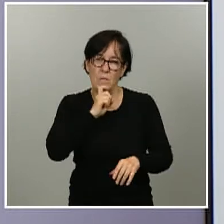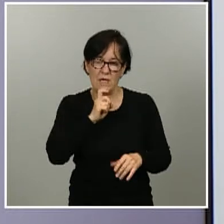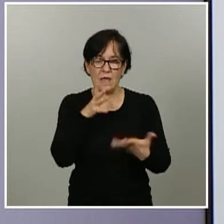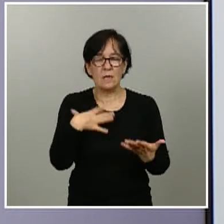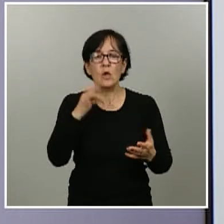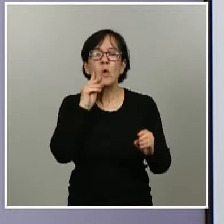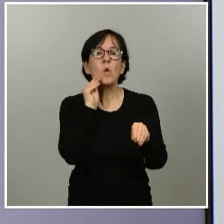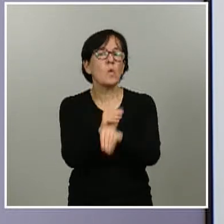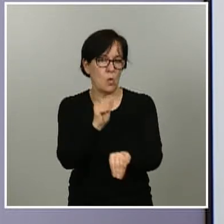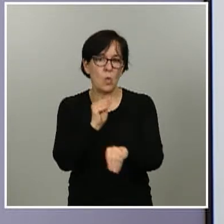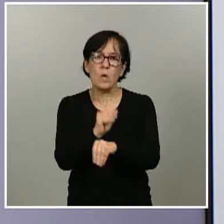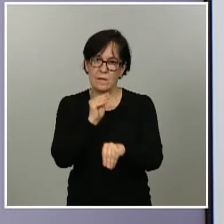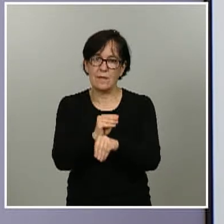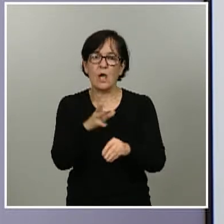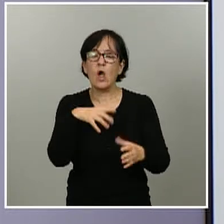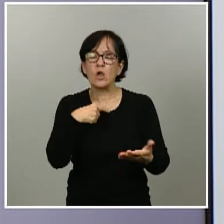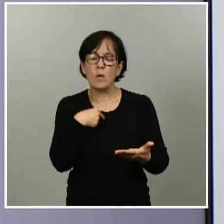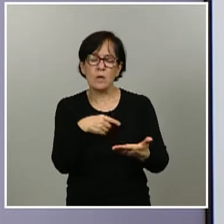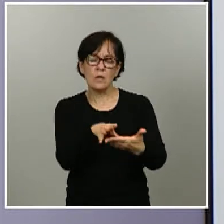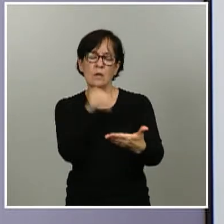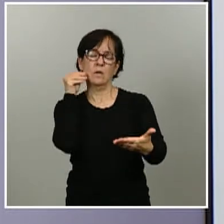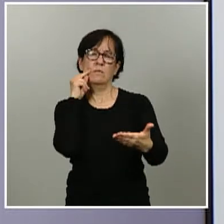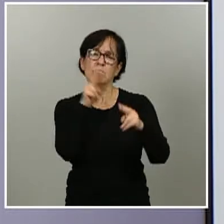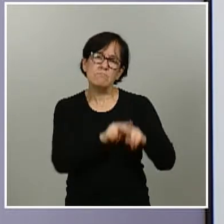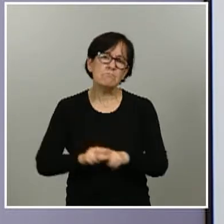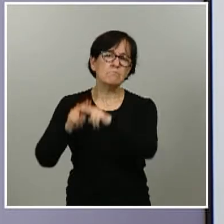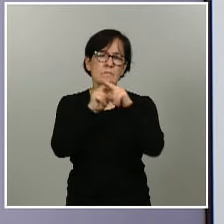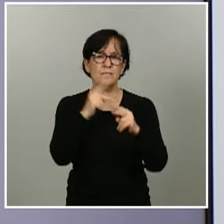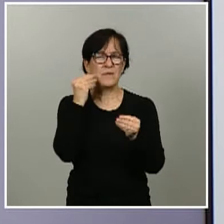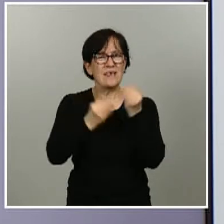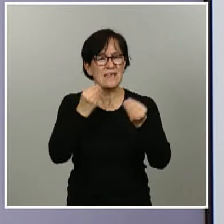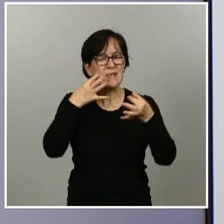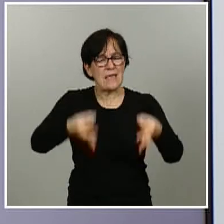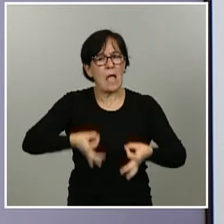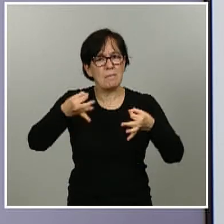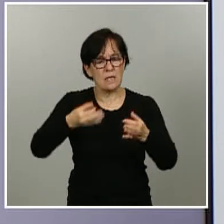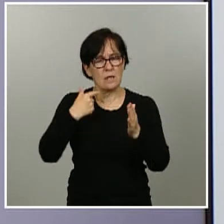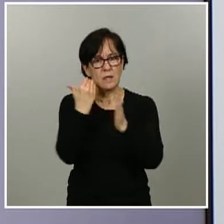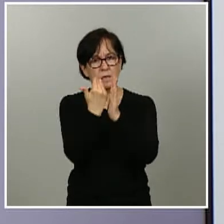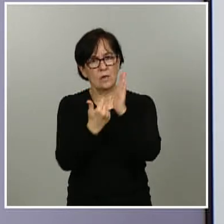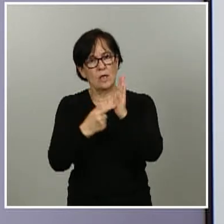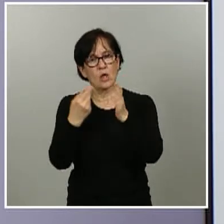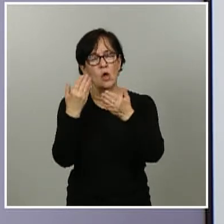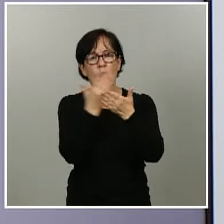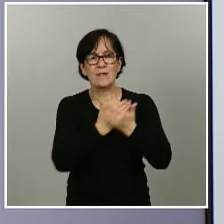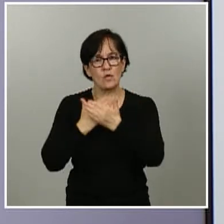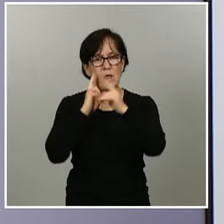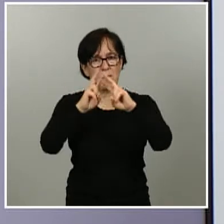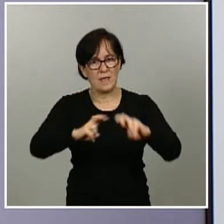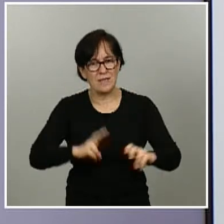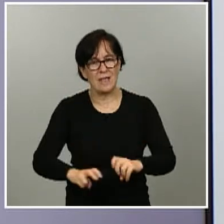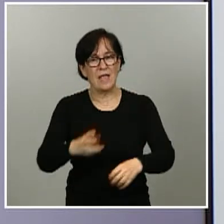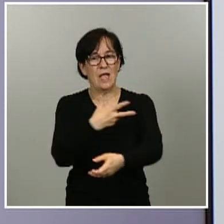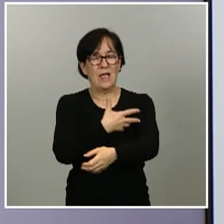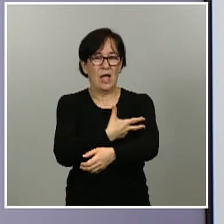cuidado con cómo los interpretamos y deben de enmarcarse siempre en un estudio de investigación o en un estudio sobre prevalencia